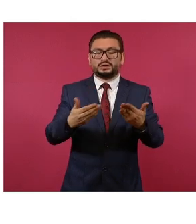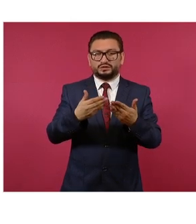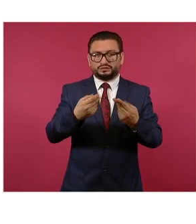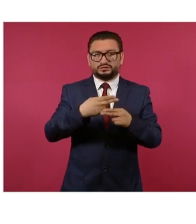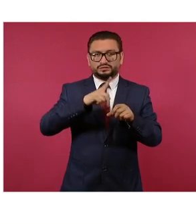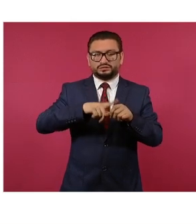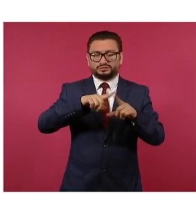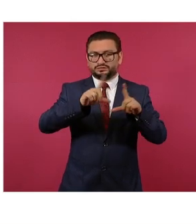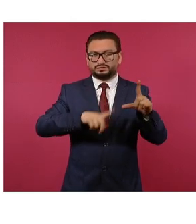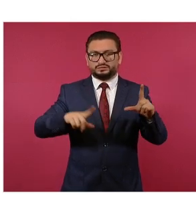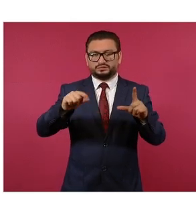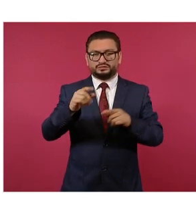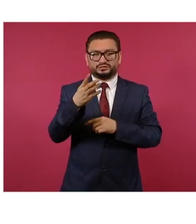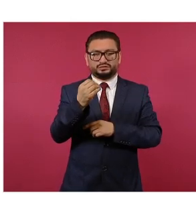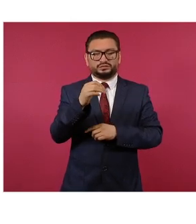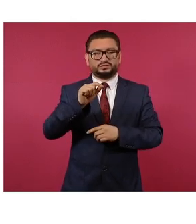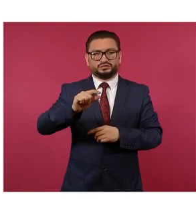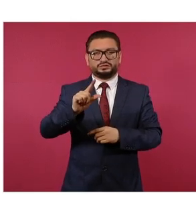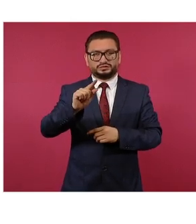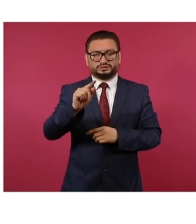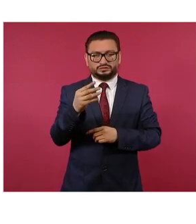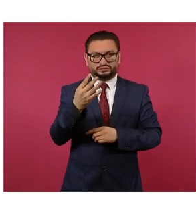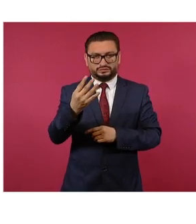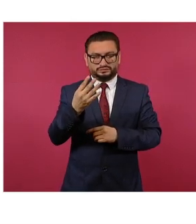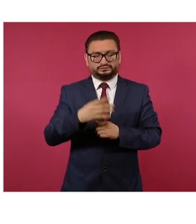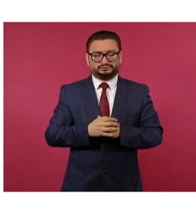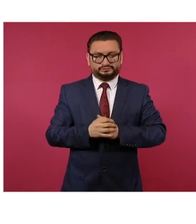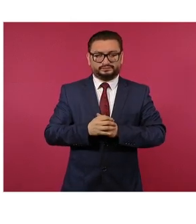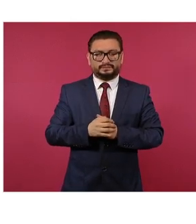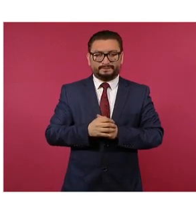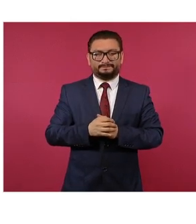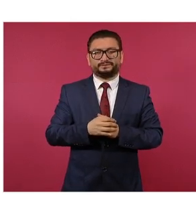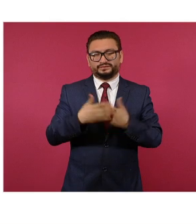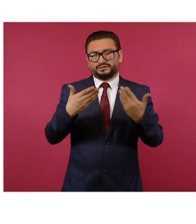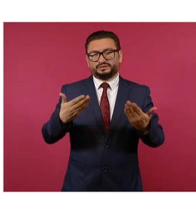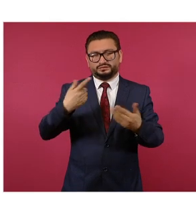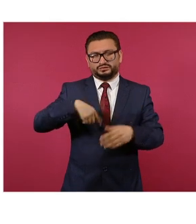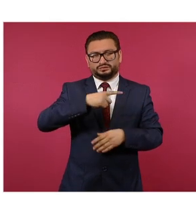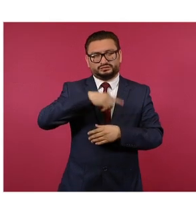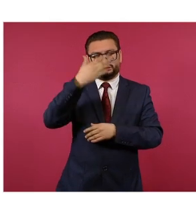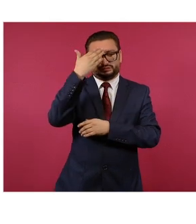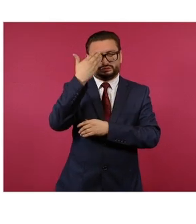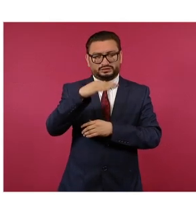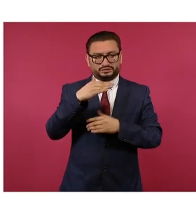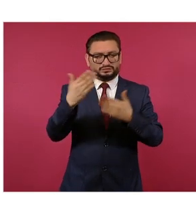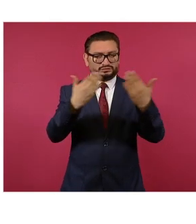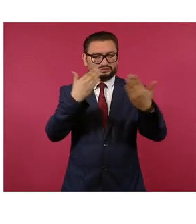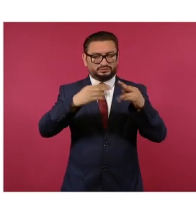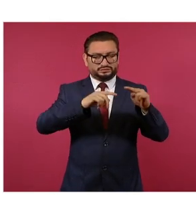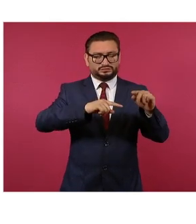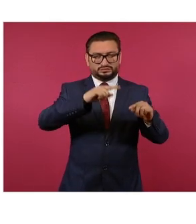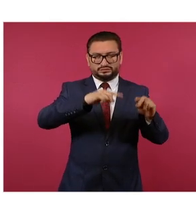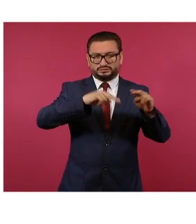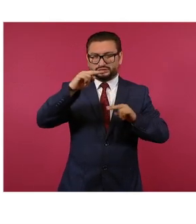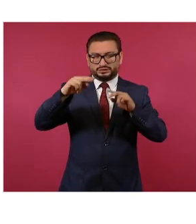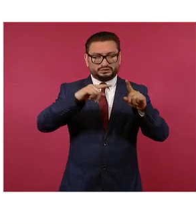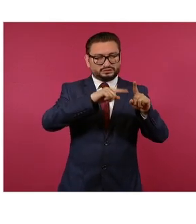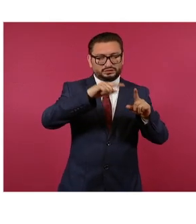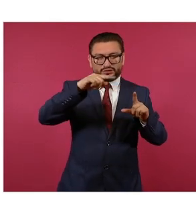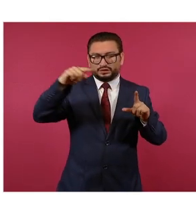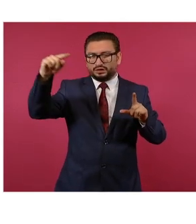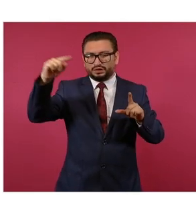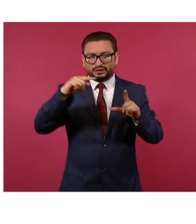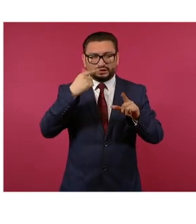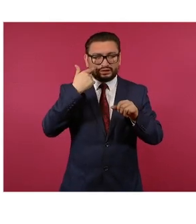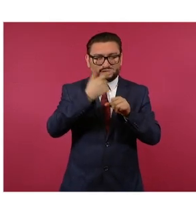promedio nacional en 9 pesos con 74 centavos. Como sabemos y lo podemos ver aquí en la gráfica, vemos una constante ya